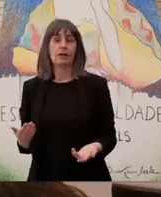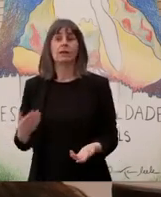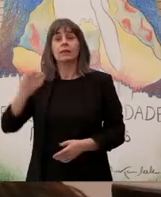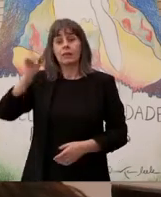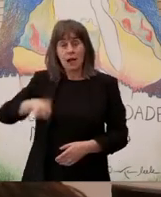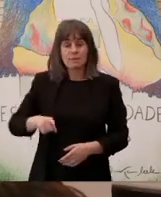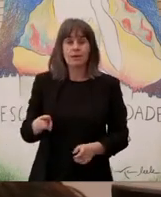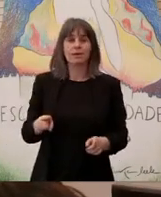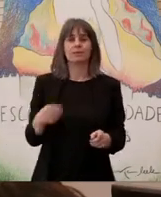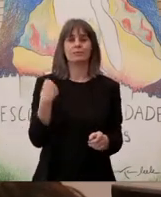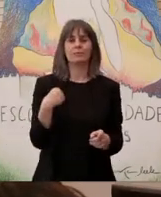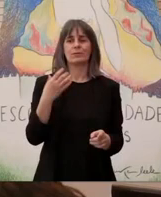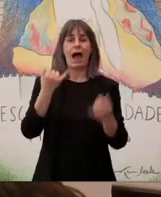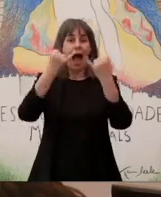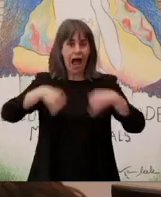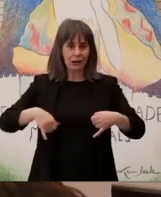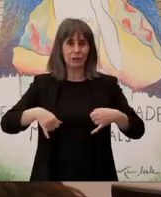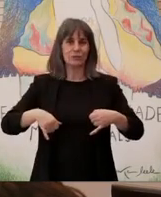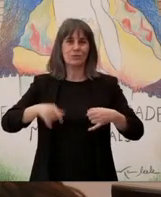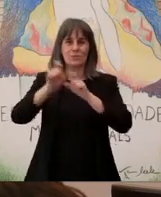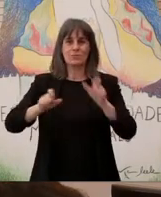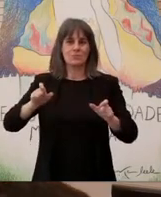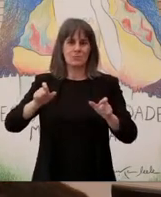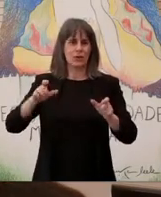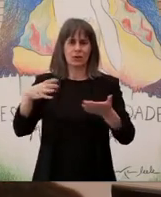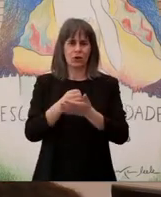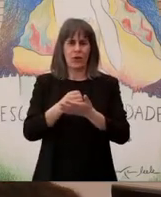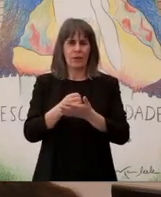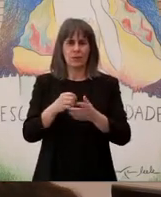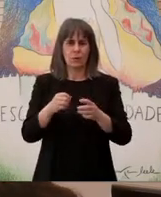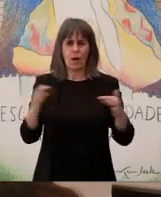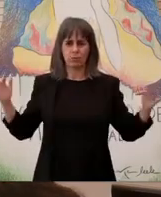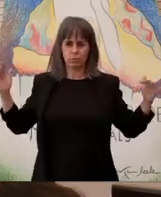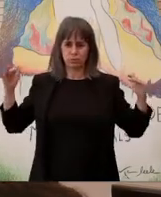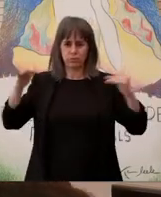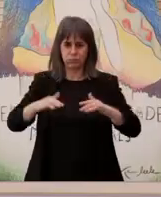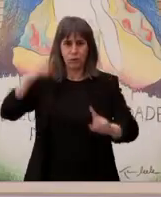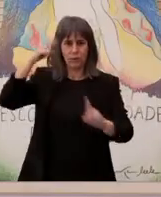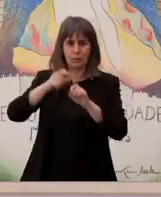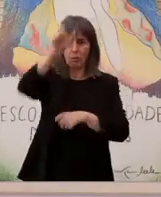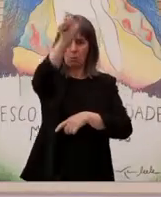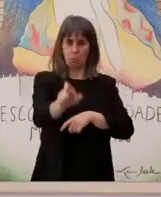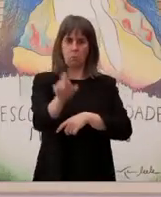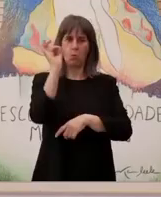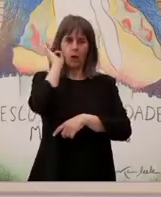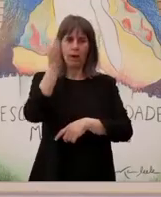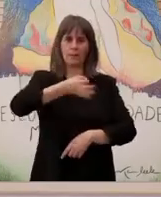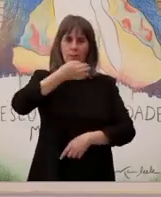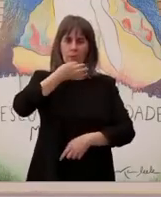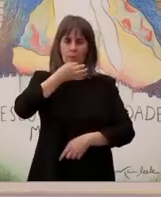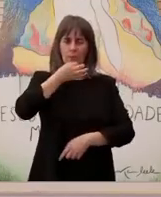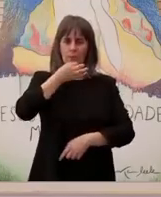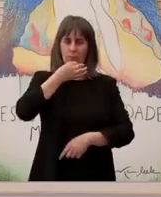no que toda la vida fue y a ver a que la rampaza debo ver de 36 años me gustaría meter vos aquí bueno